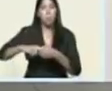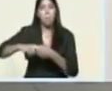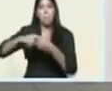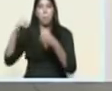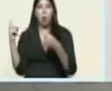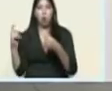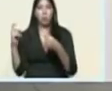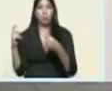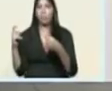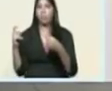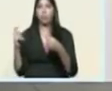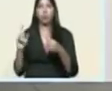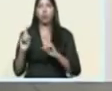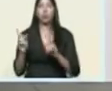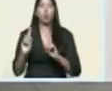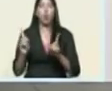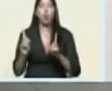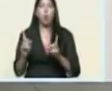proceso electoral,